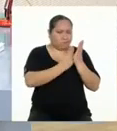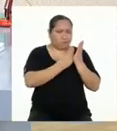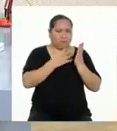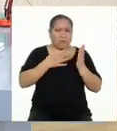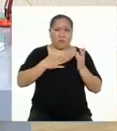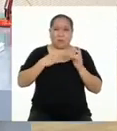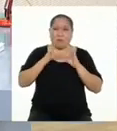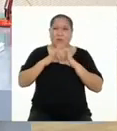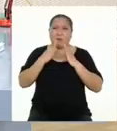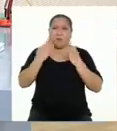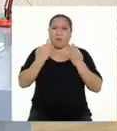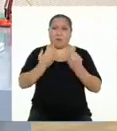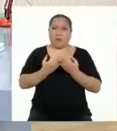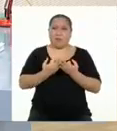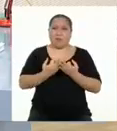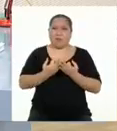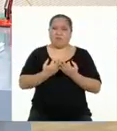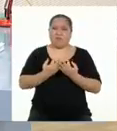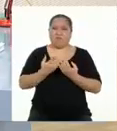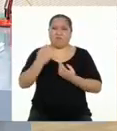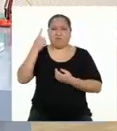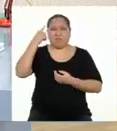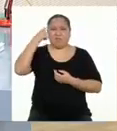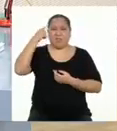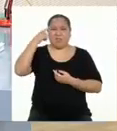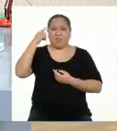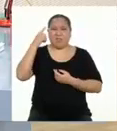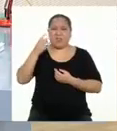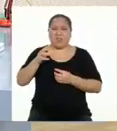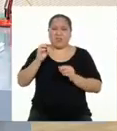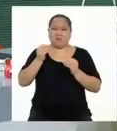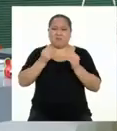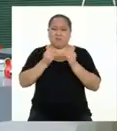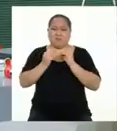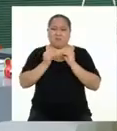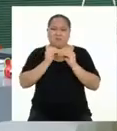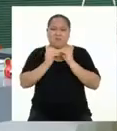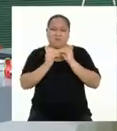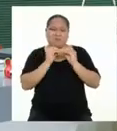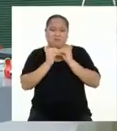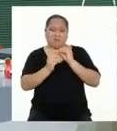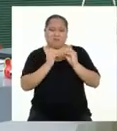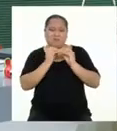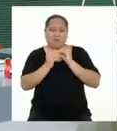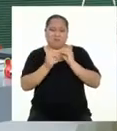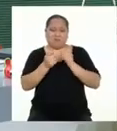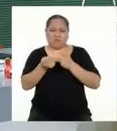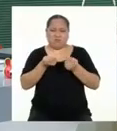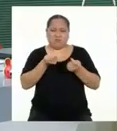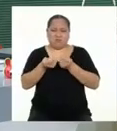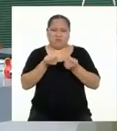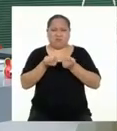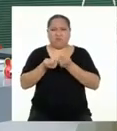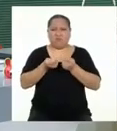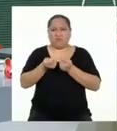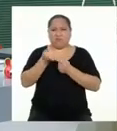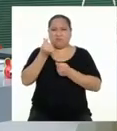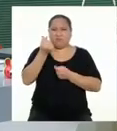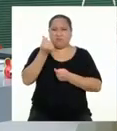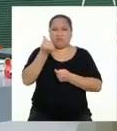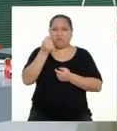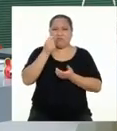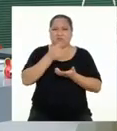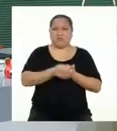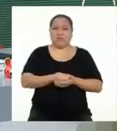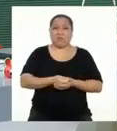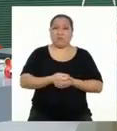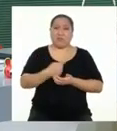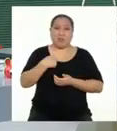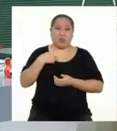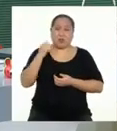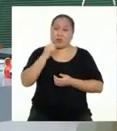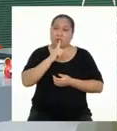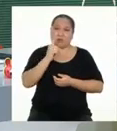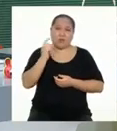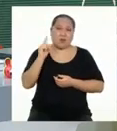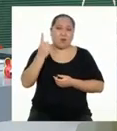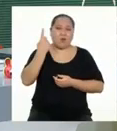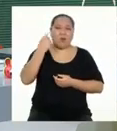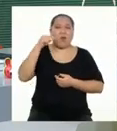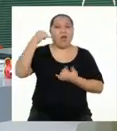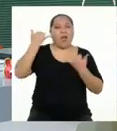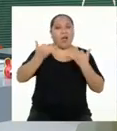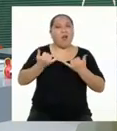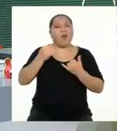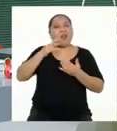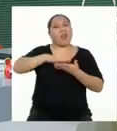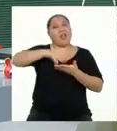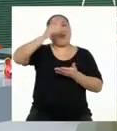mi familia vamos a tener que hacer un reajuste presupuestal. Como seguro no soy la única que está pasando por esto, hoy en